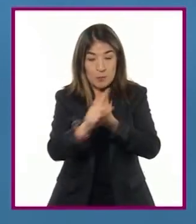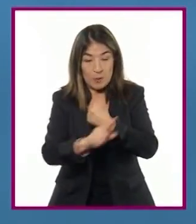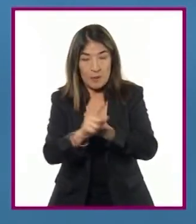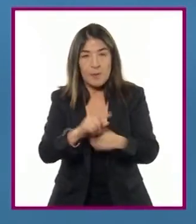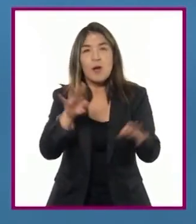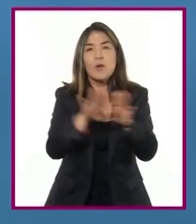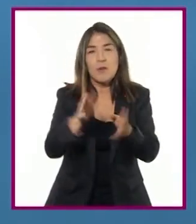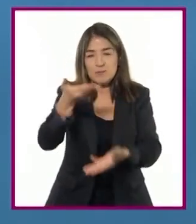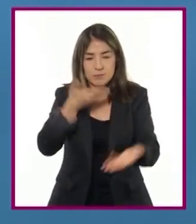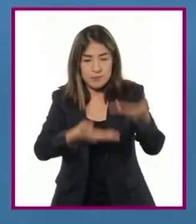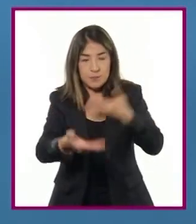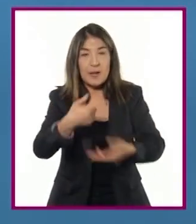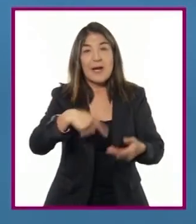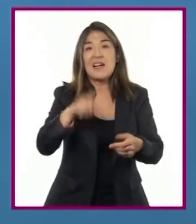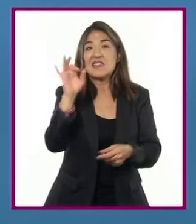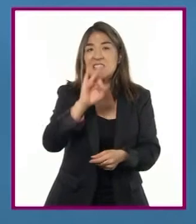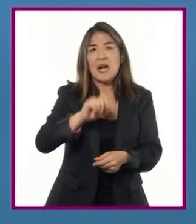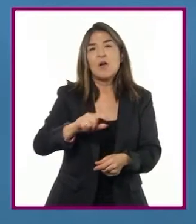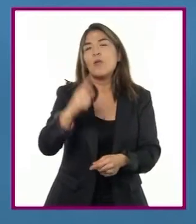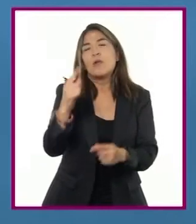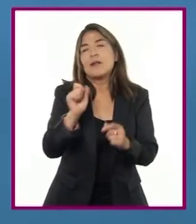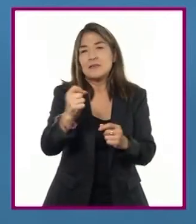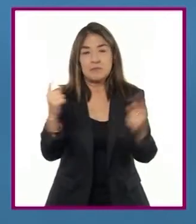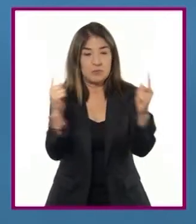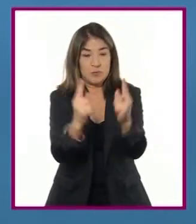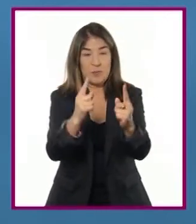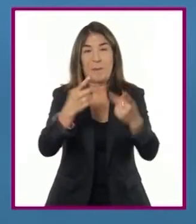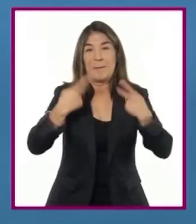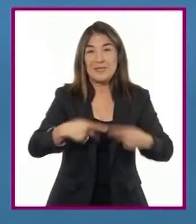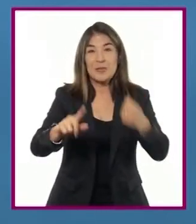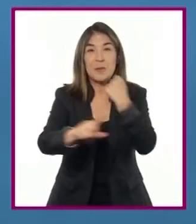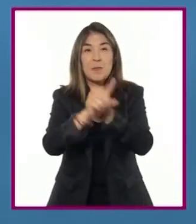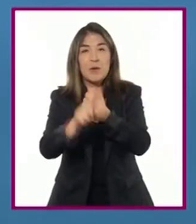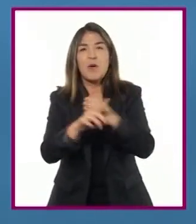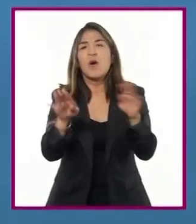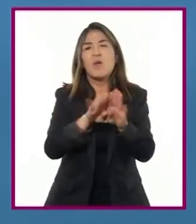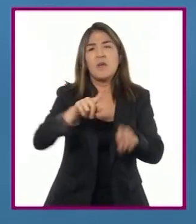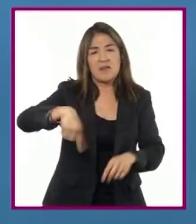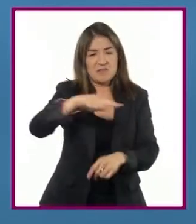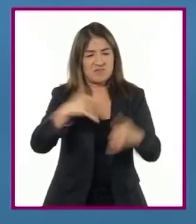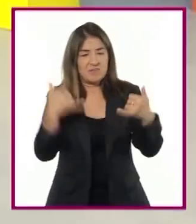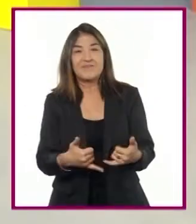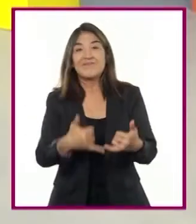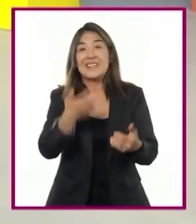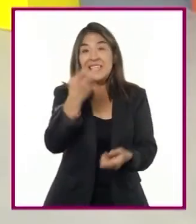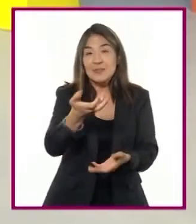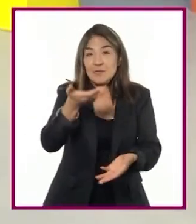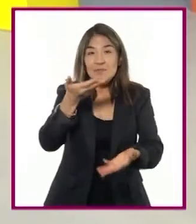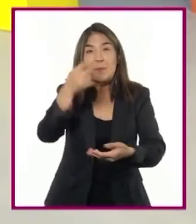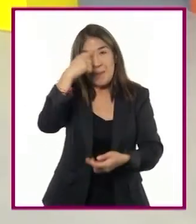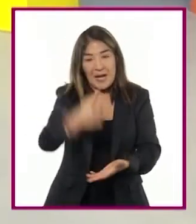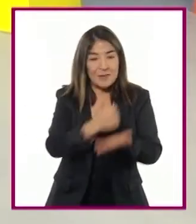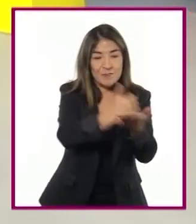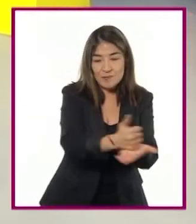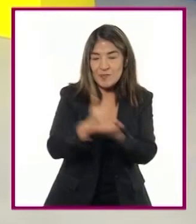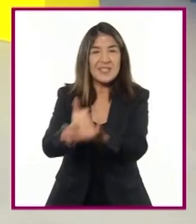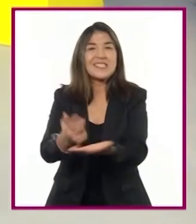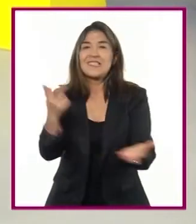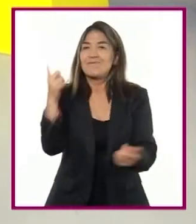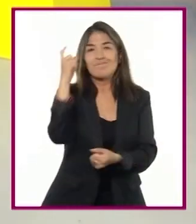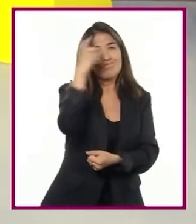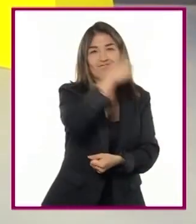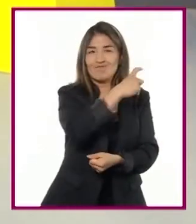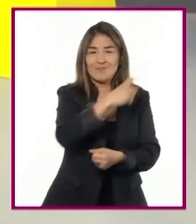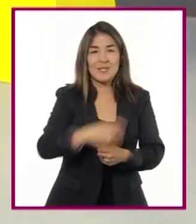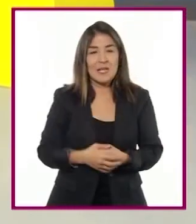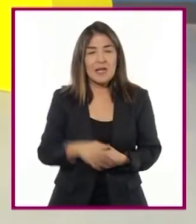la disposición para participar de las partes involucradas, la mediación no puede existir. La mediación es